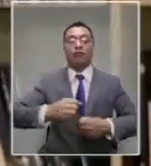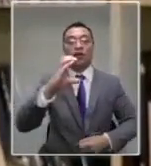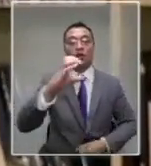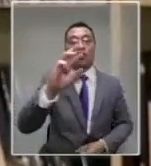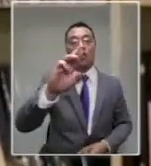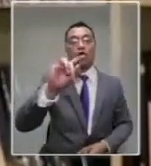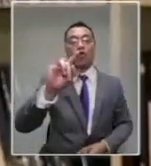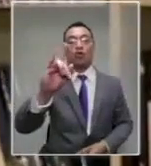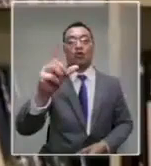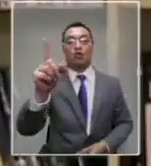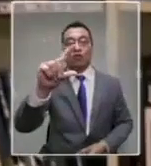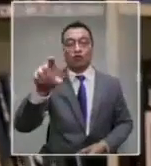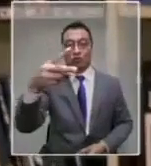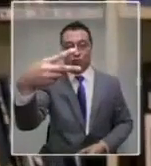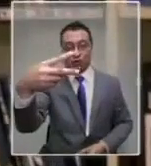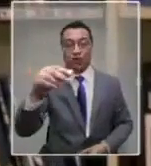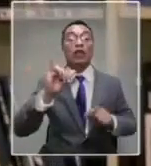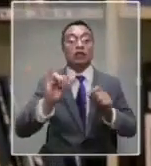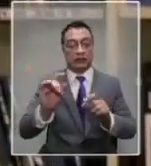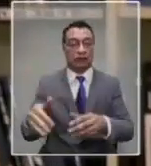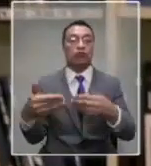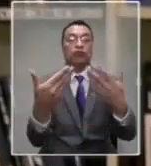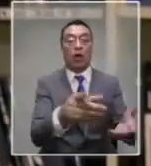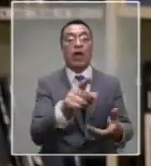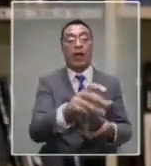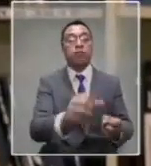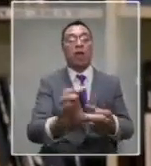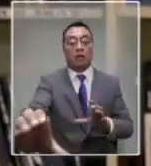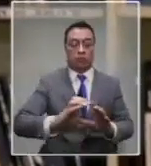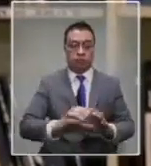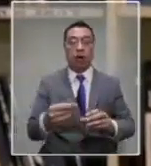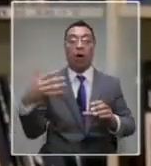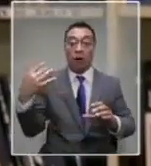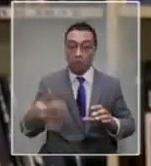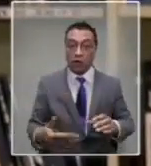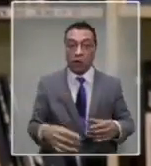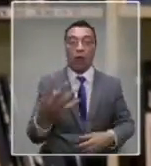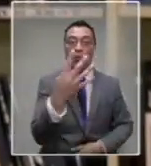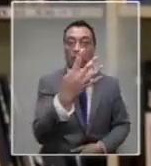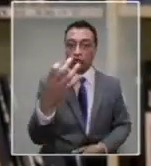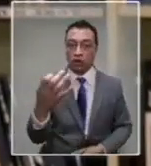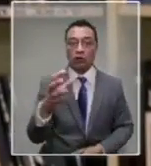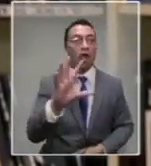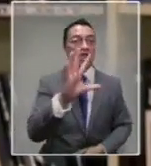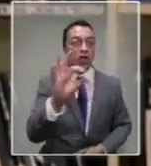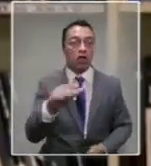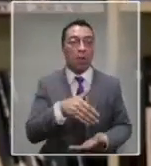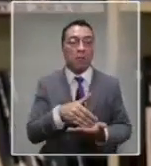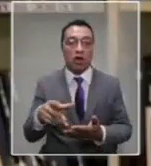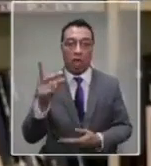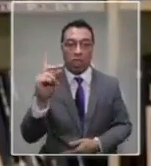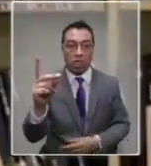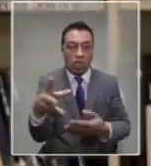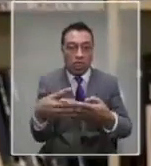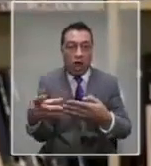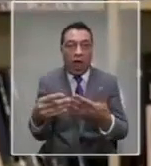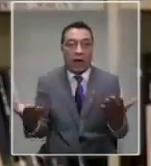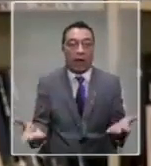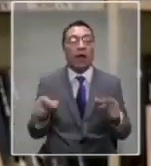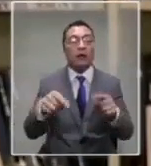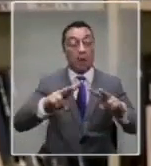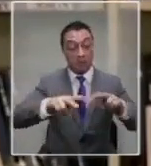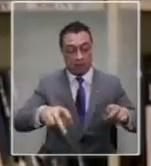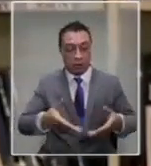universidades del CRUCH, ellos tienen la posibilidad de destinar esos aportes basales, no son menores, estamos hablando de 400, 500 millones de dólares, a